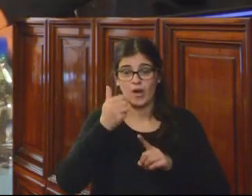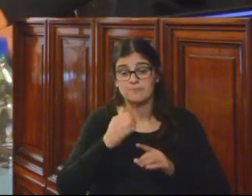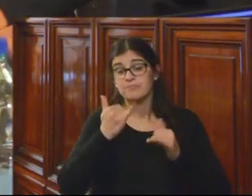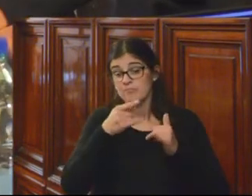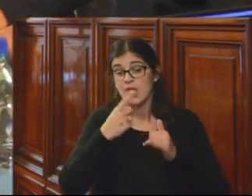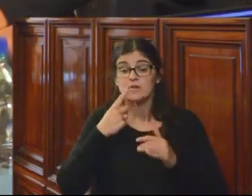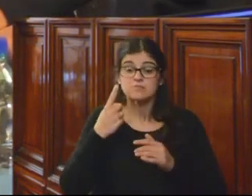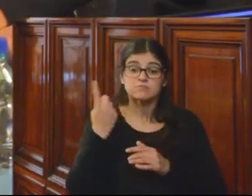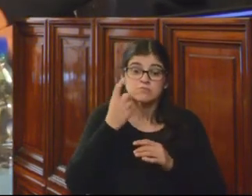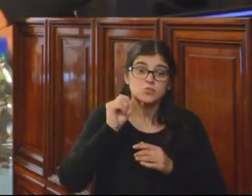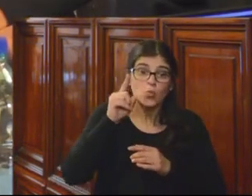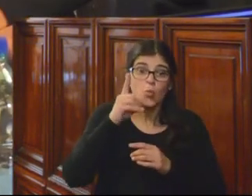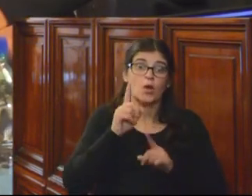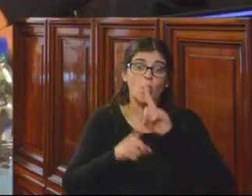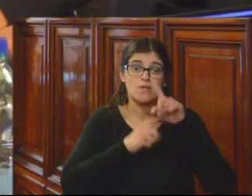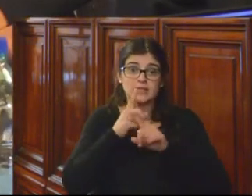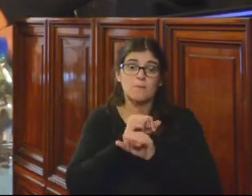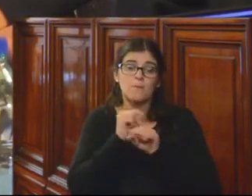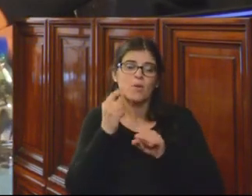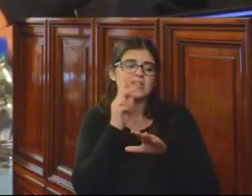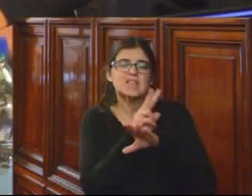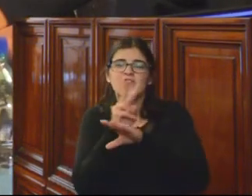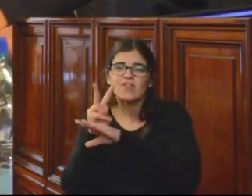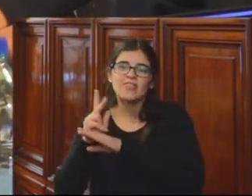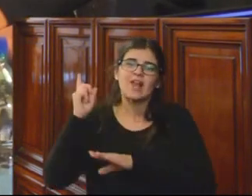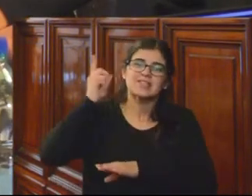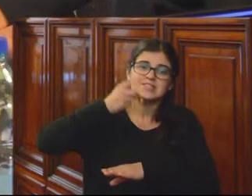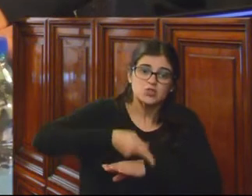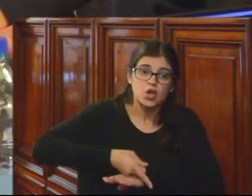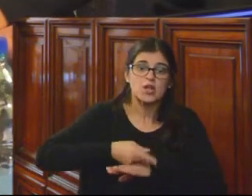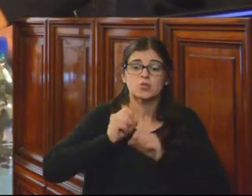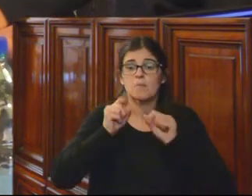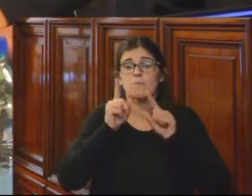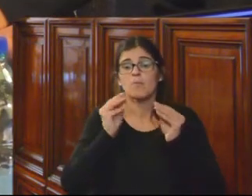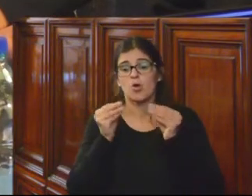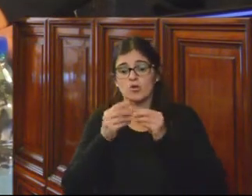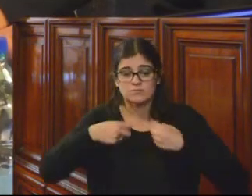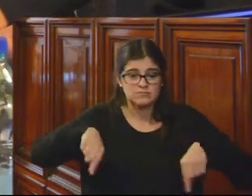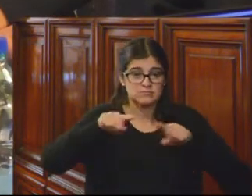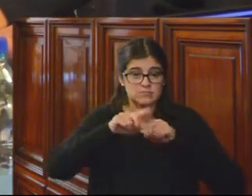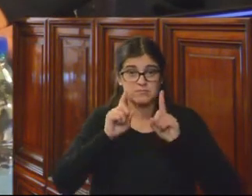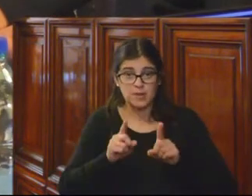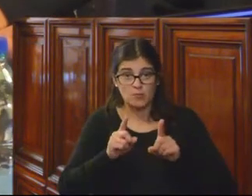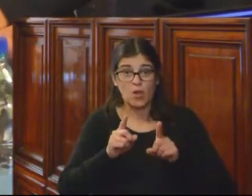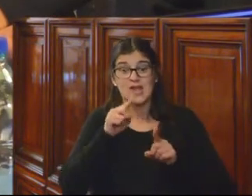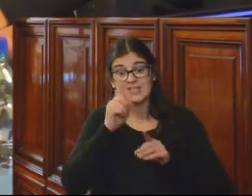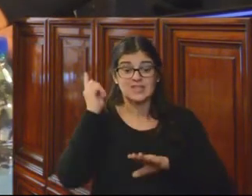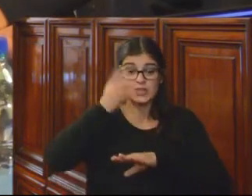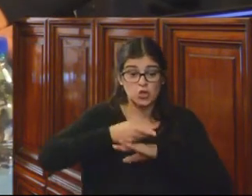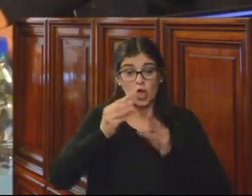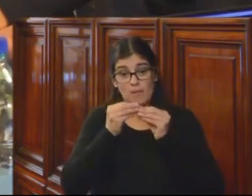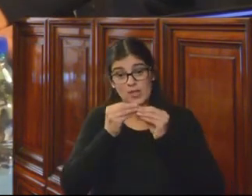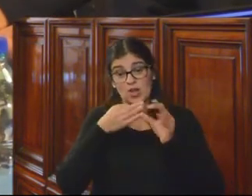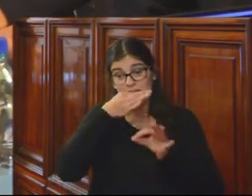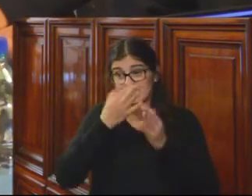la autonomía permite que los universitarios se defiendan de las decisiones de sus propios cuerpos colegiados. Y esas decisiones a las que refieren nuestros compañeros